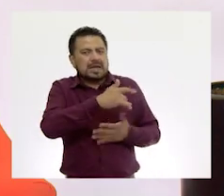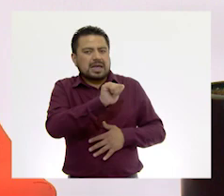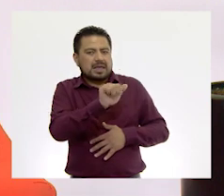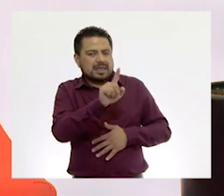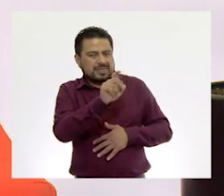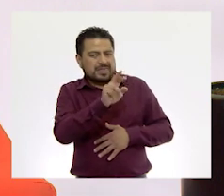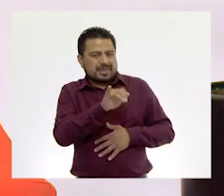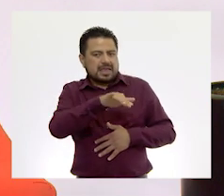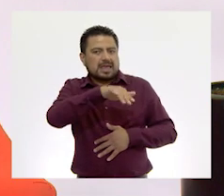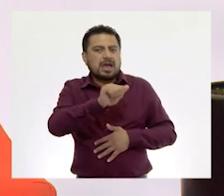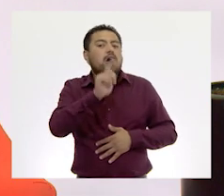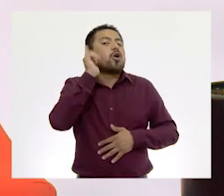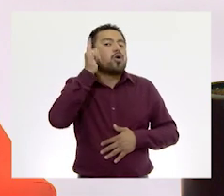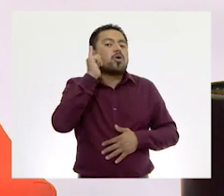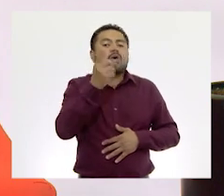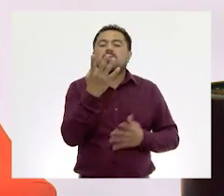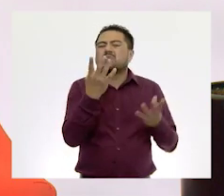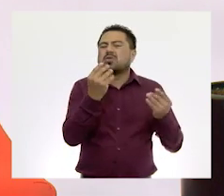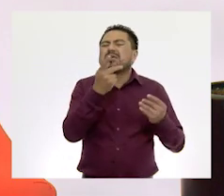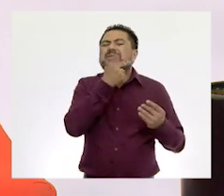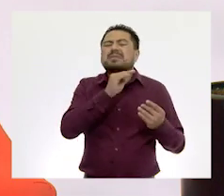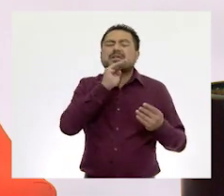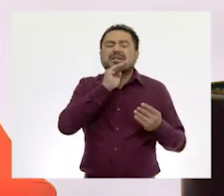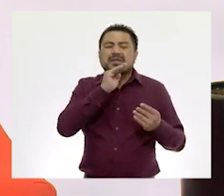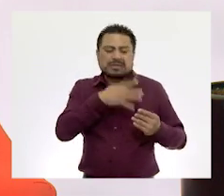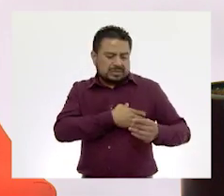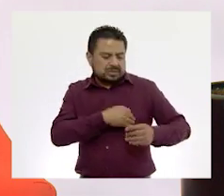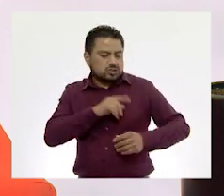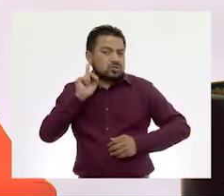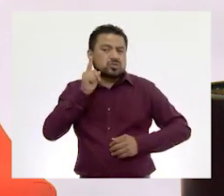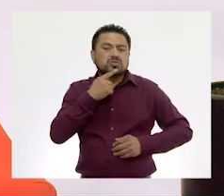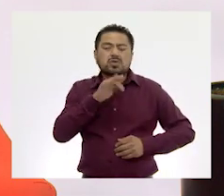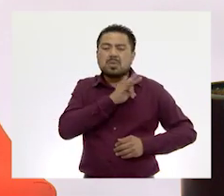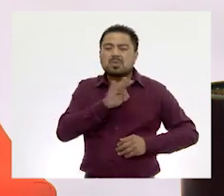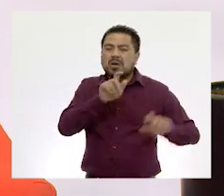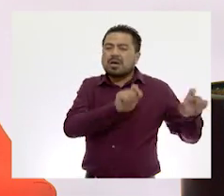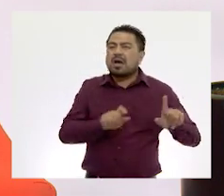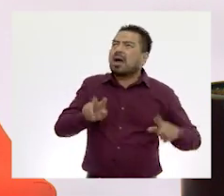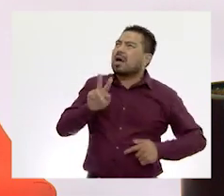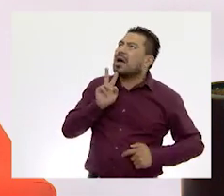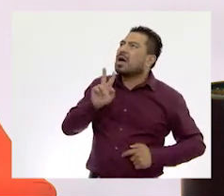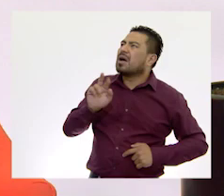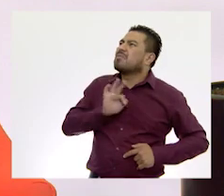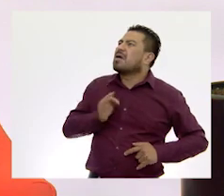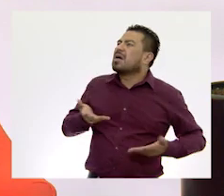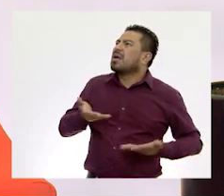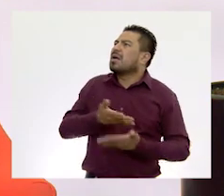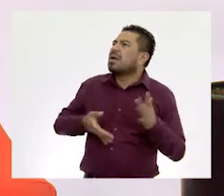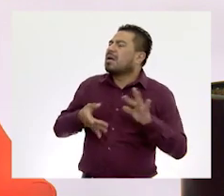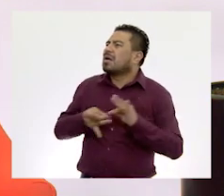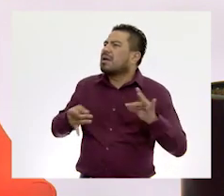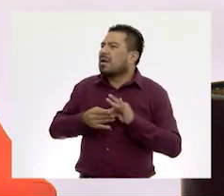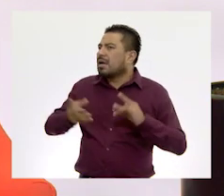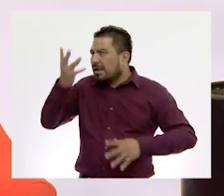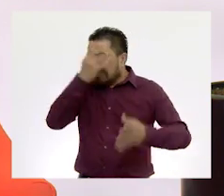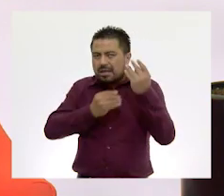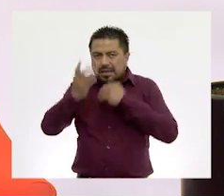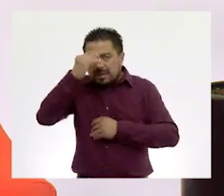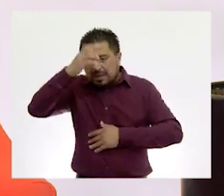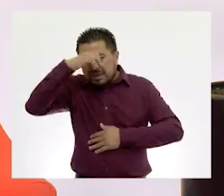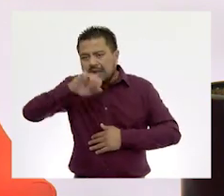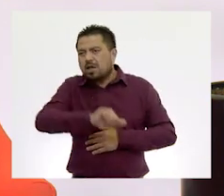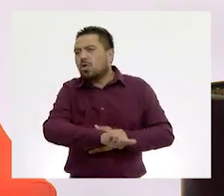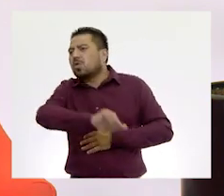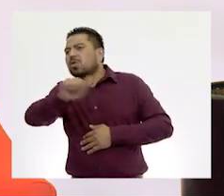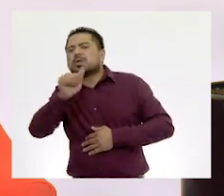Adriana, y ojalá que muchos papás de niños sordos lo puedan ver y lo puedan platicar y aprender de las experiencias de